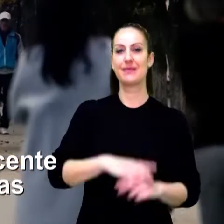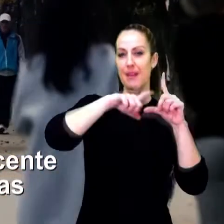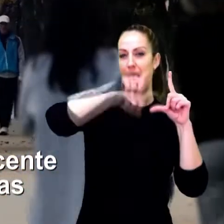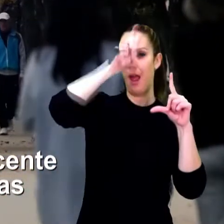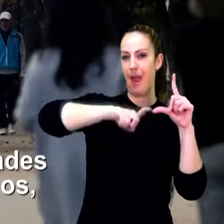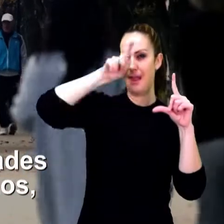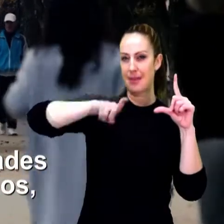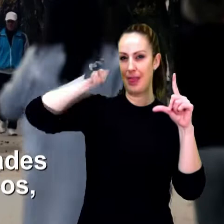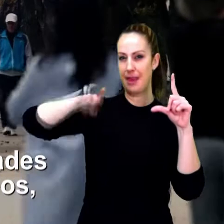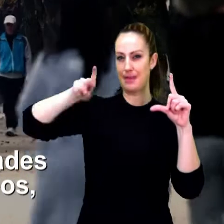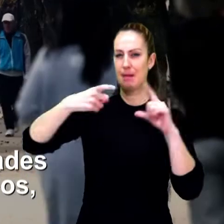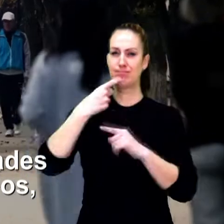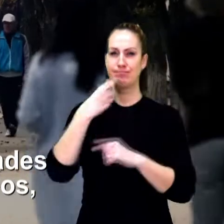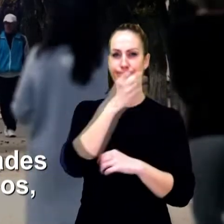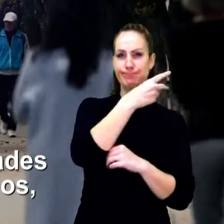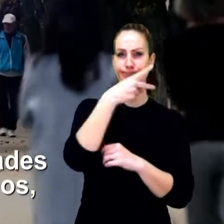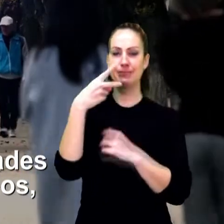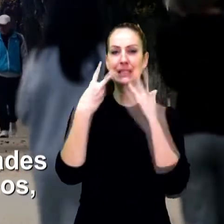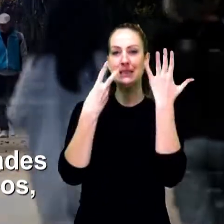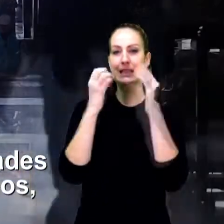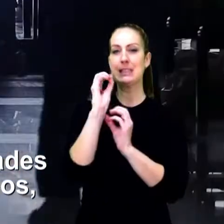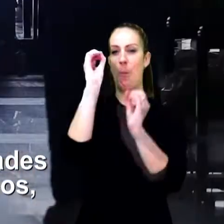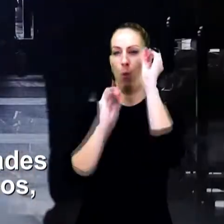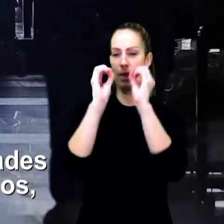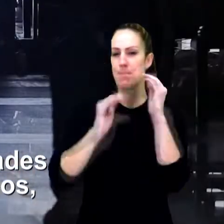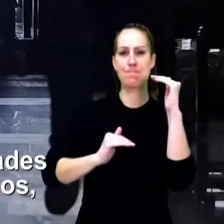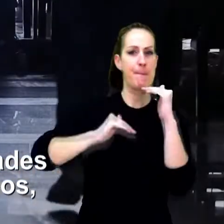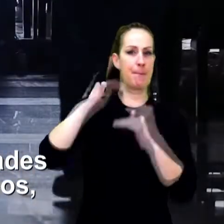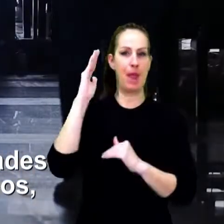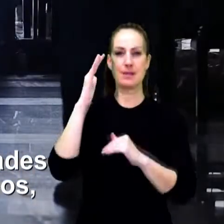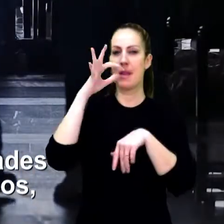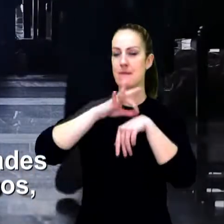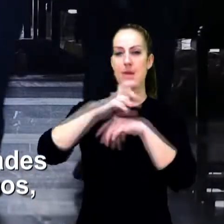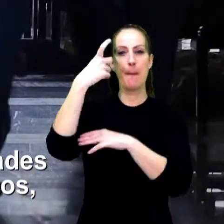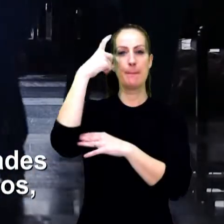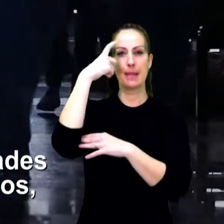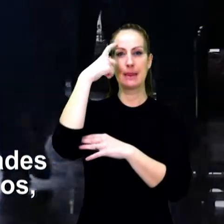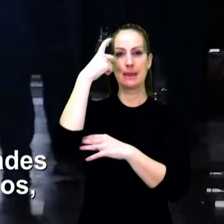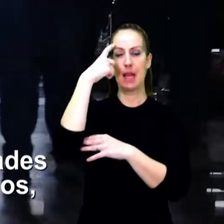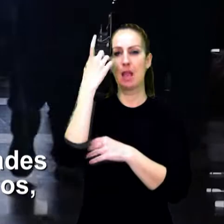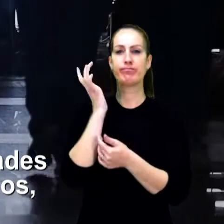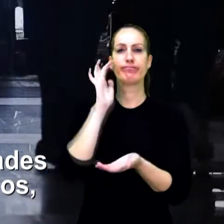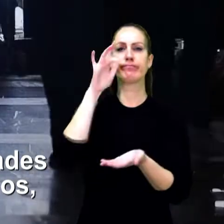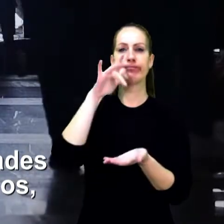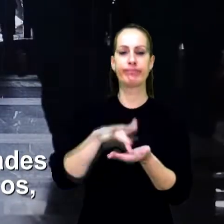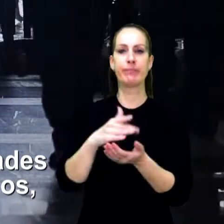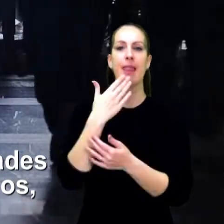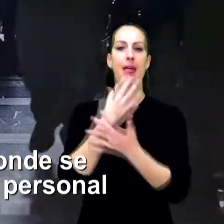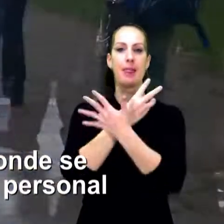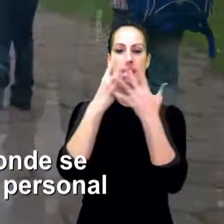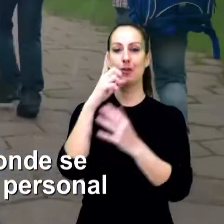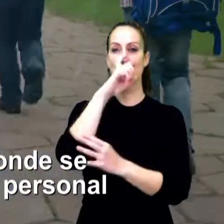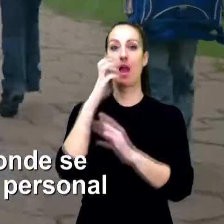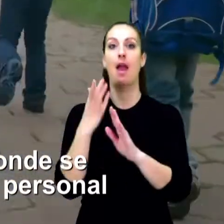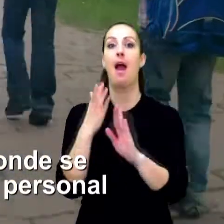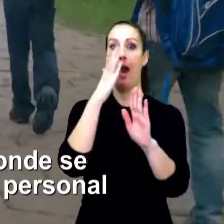Según reflejan las estadísticas, más del 70% de las enfermedades mentales se inician antes de los 18